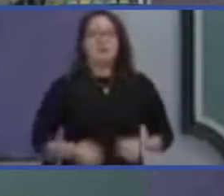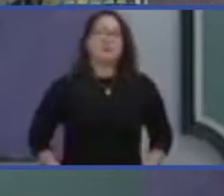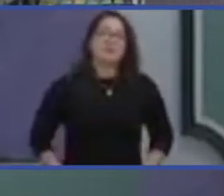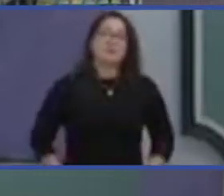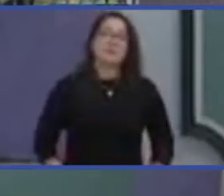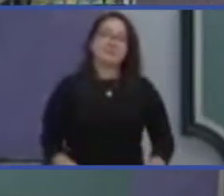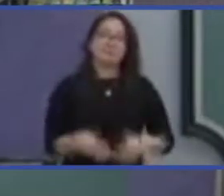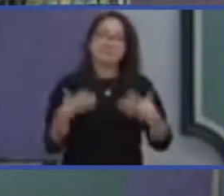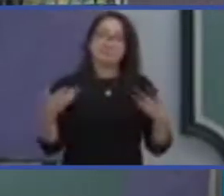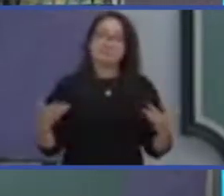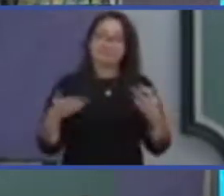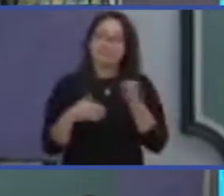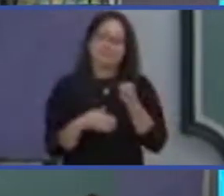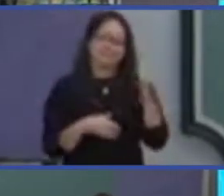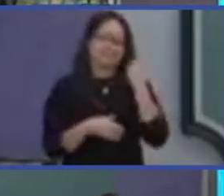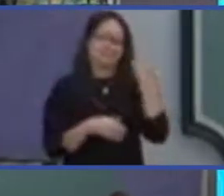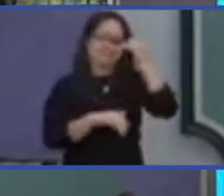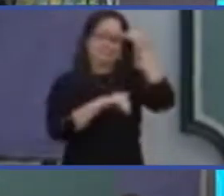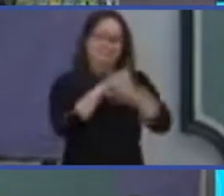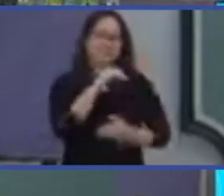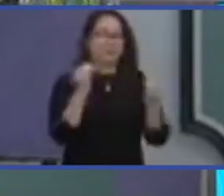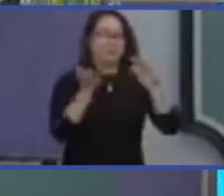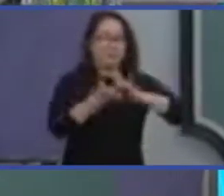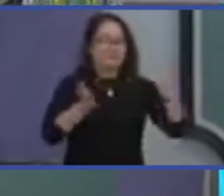aquí termino mi plática muchísimas gracias